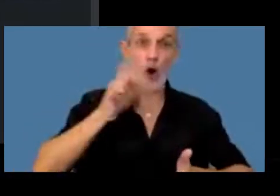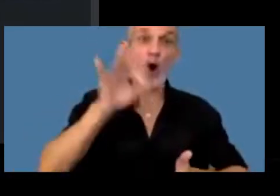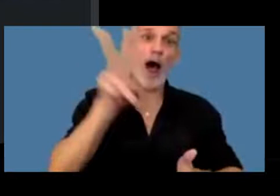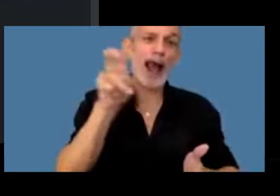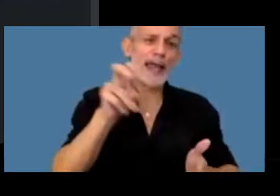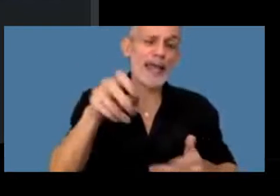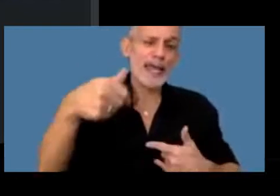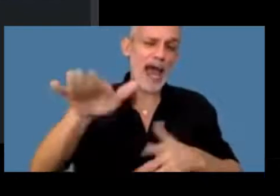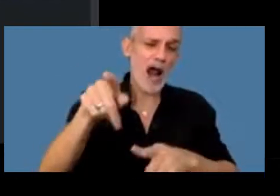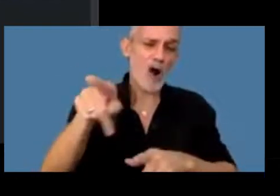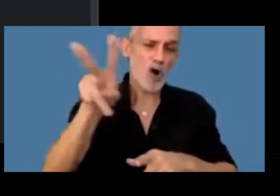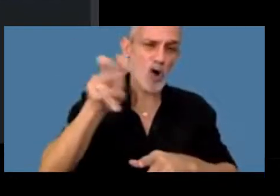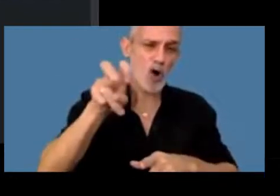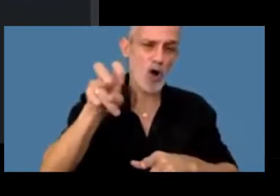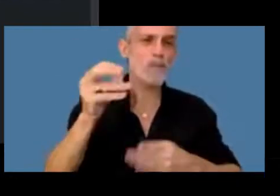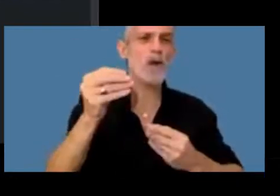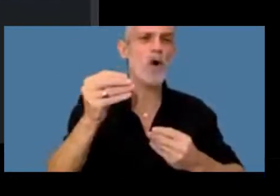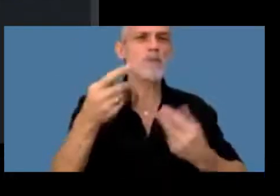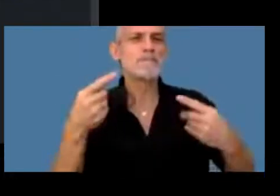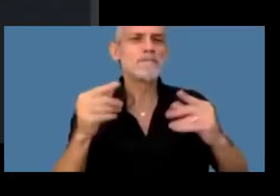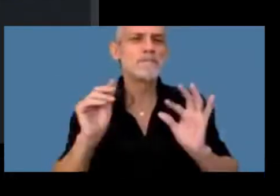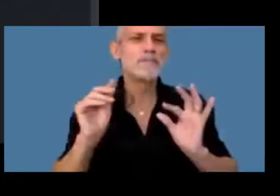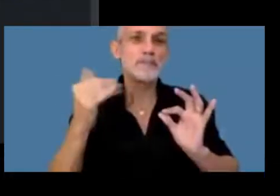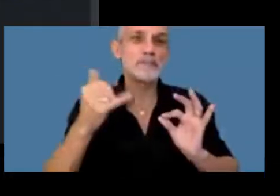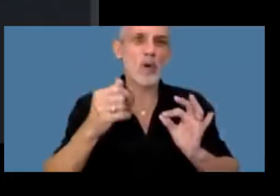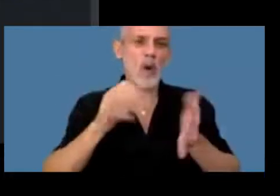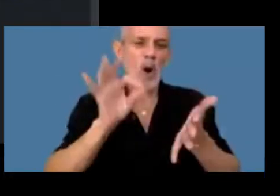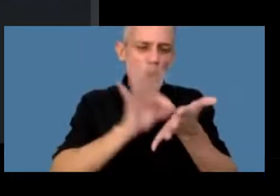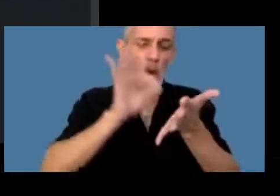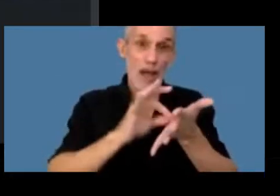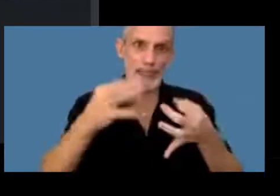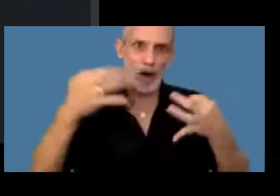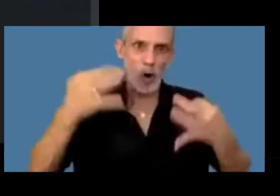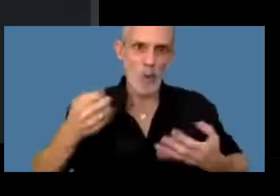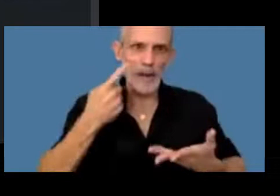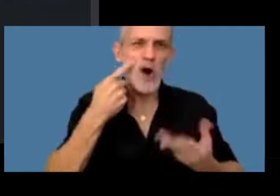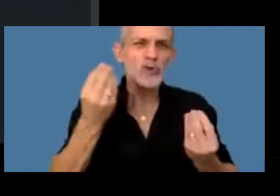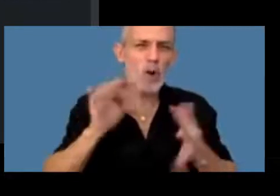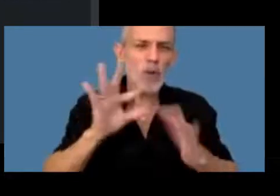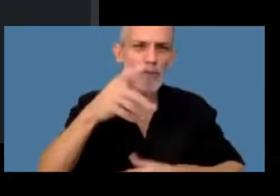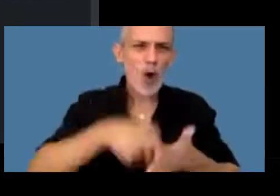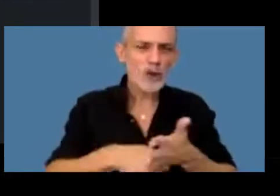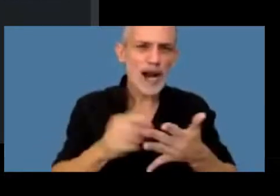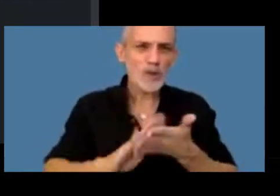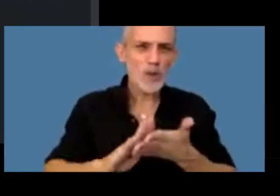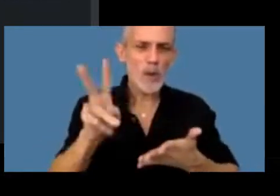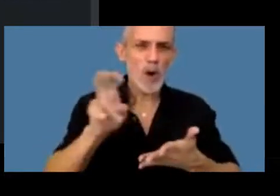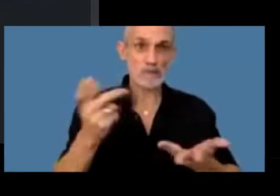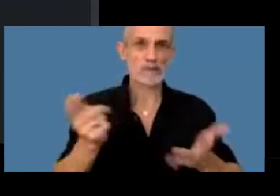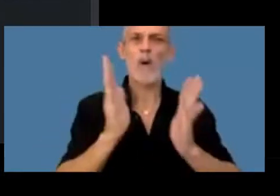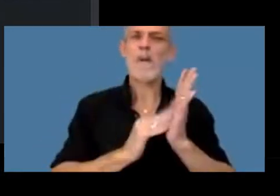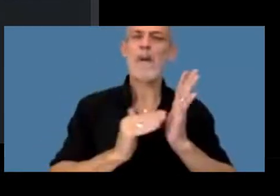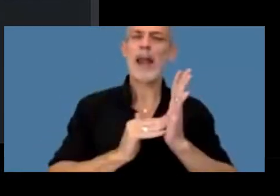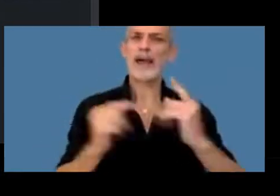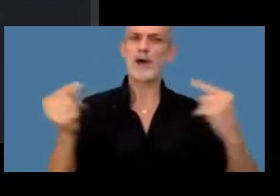con cuestiones más sensibles ahora que existían antes, pero que debo cumplir y debo conocer, digamos, ¿no? Entonces ese blanqueo se contrapone un